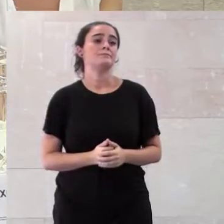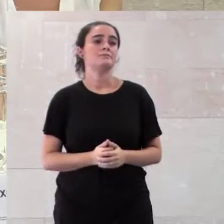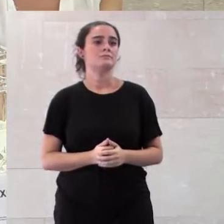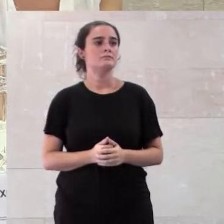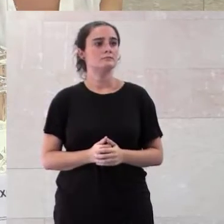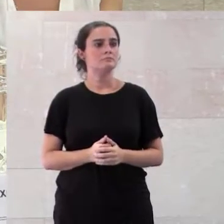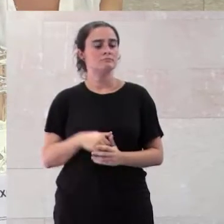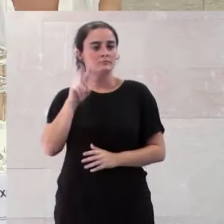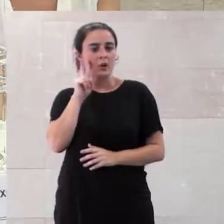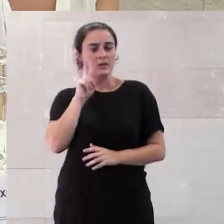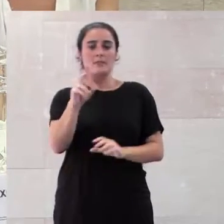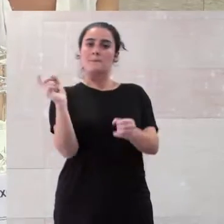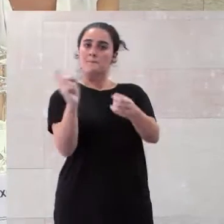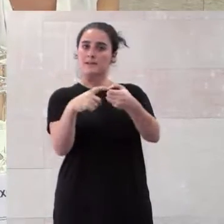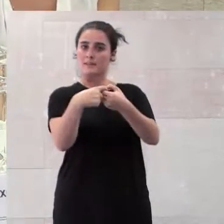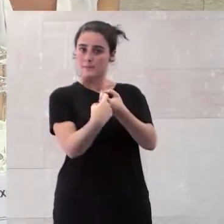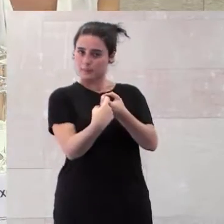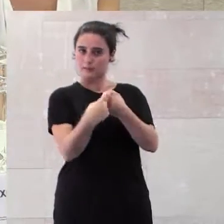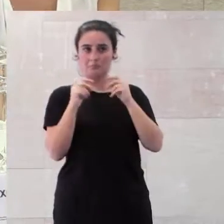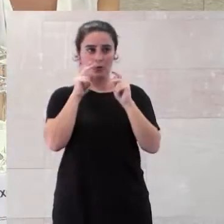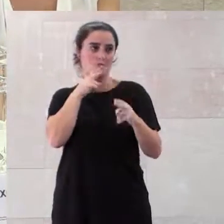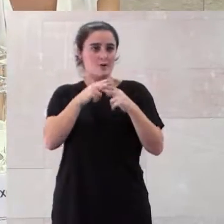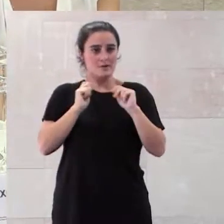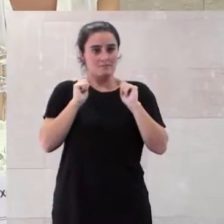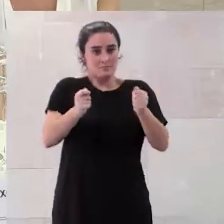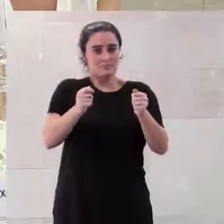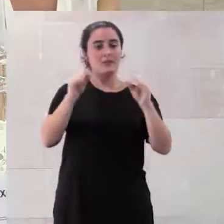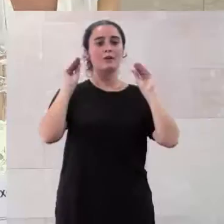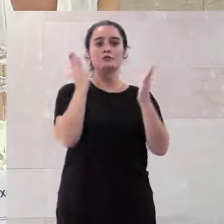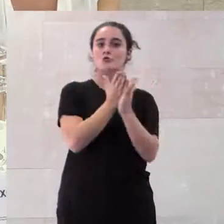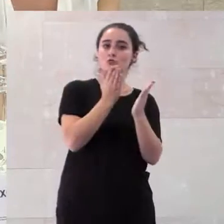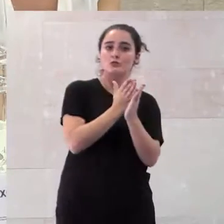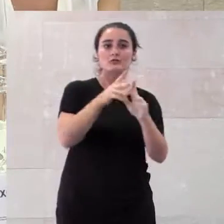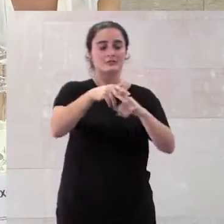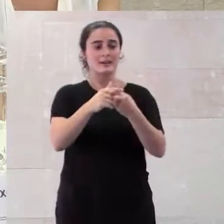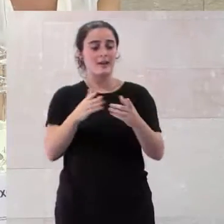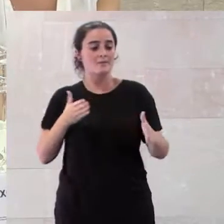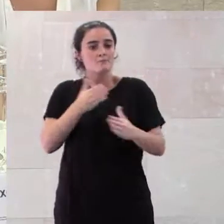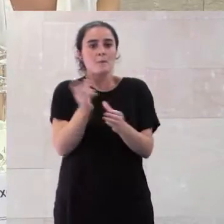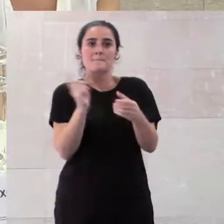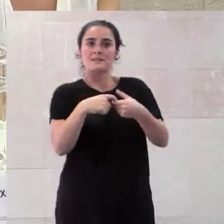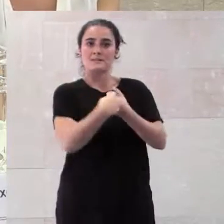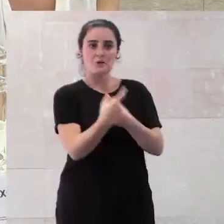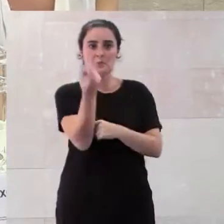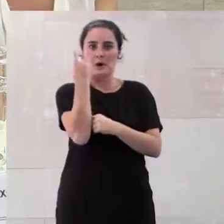Observación participante, que se llama en investigación, eso es ir a los cursos, a los talleres, observar, estar como una alumna más,